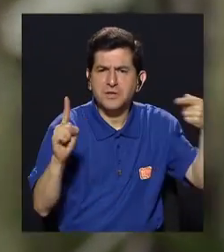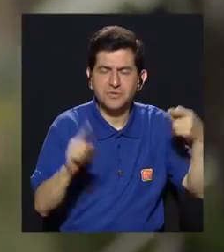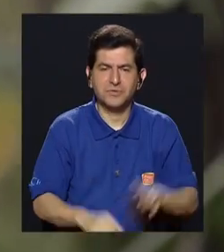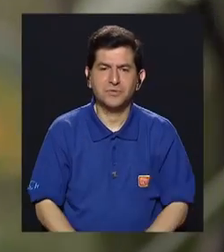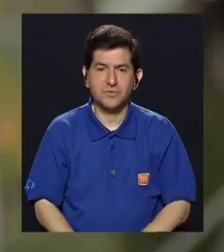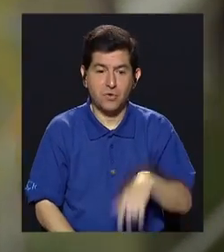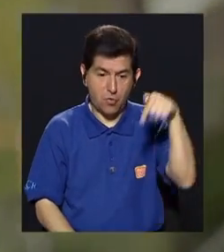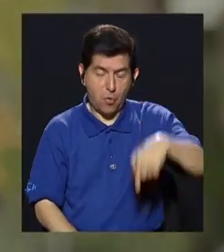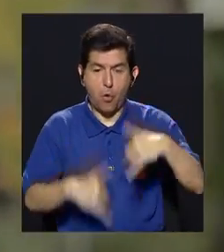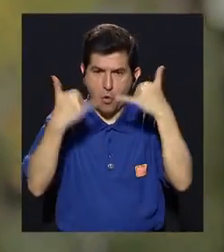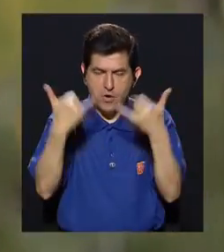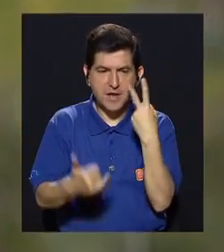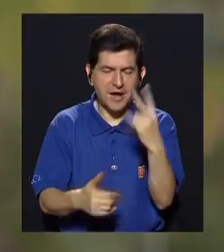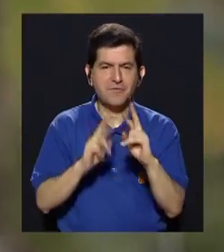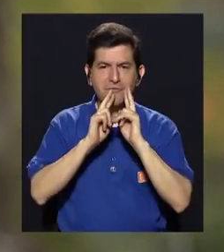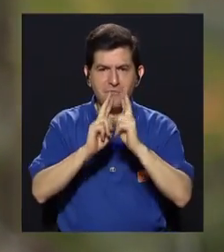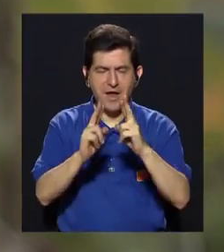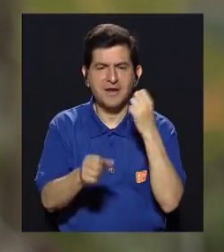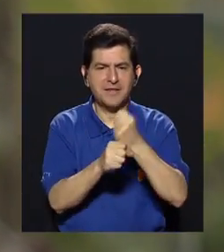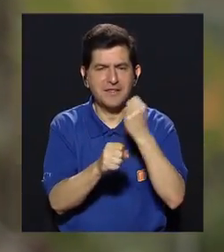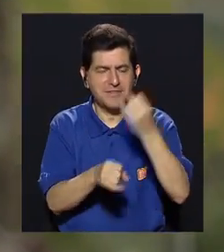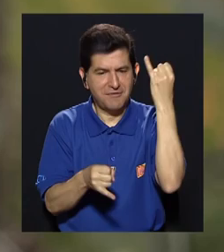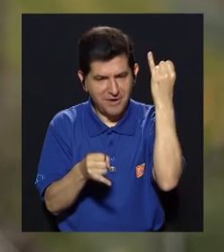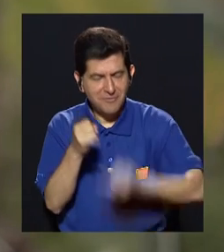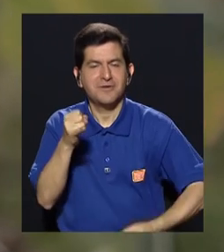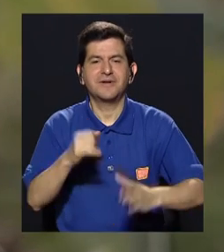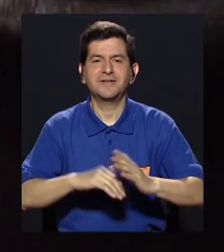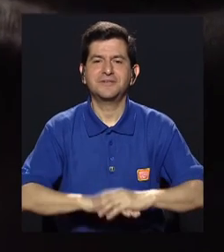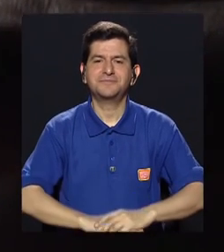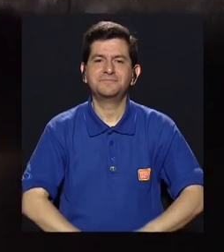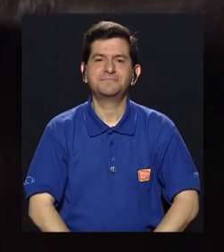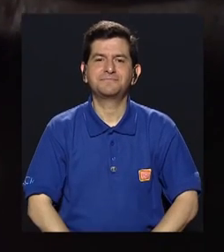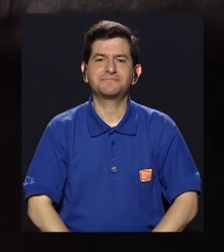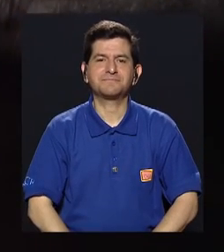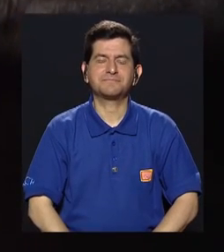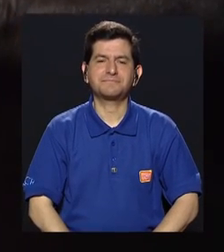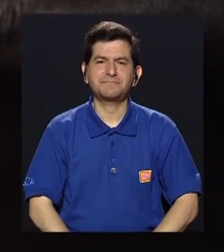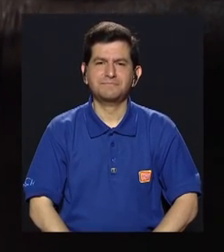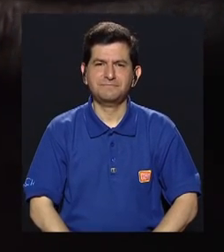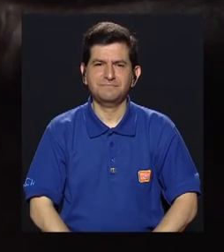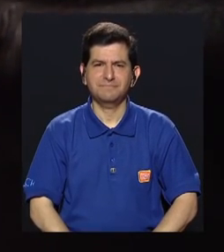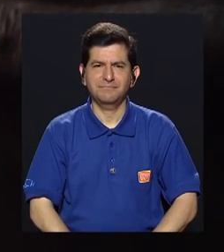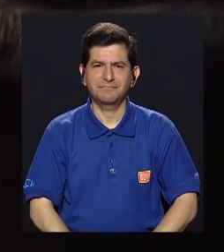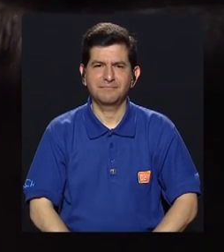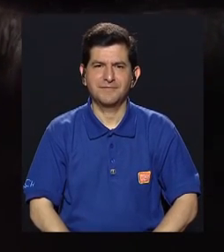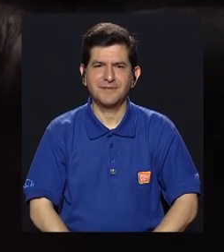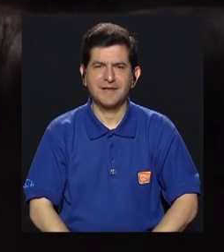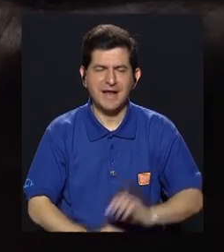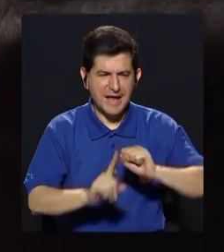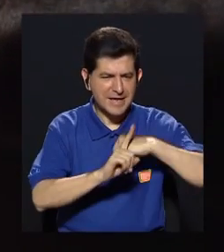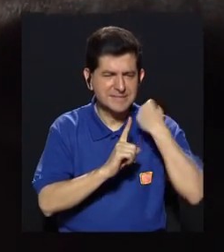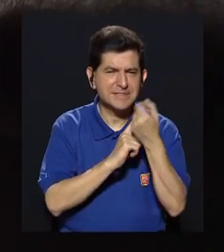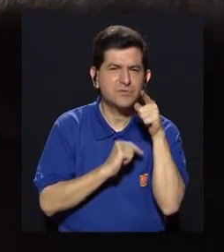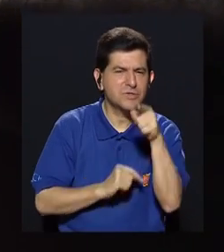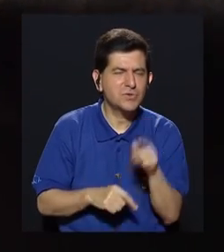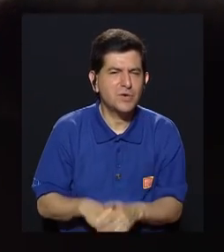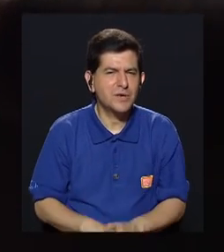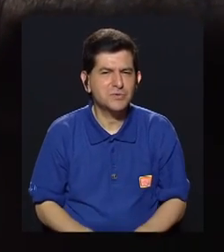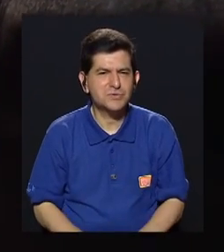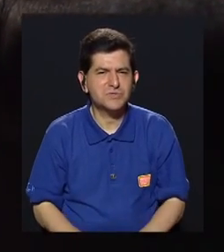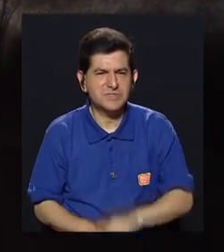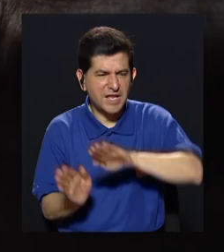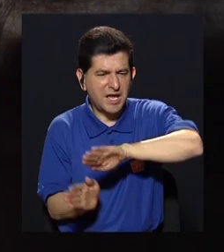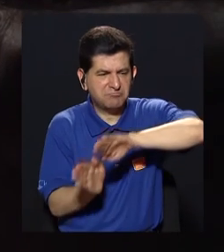bueno eso fue hace eso fue así como ocho años y el proyecto lo empezamos hace como cuatro y medio y hoy bueno ya estamos